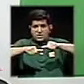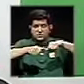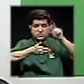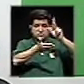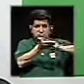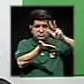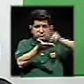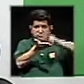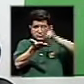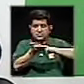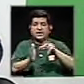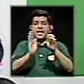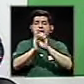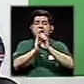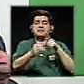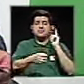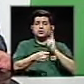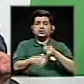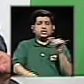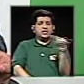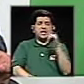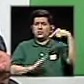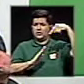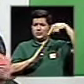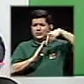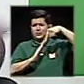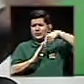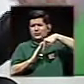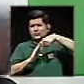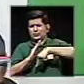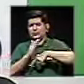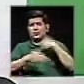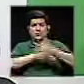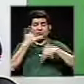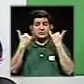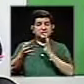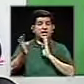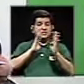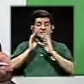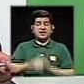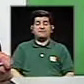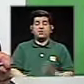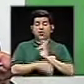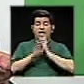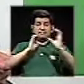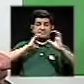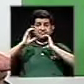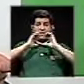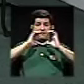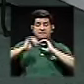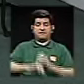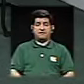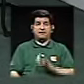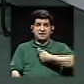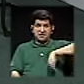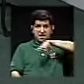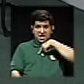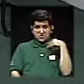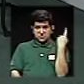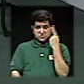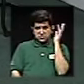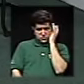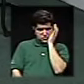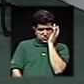aprobando por ejemplo el de China igual se profundiza ese proceso ya se ha hablado en el caso de las telecomunicaciones a nosotros lo que siempre nos